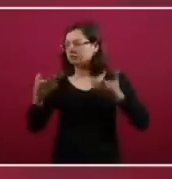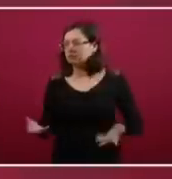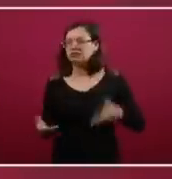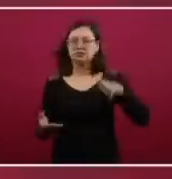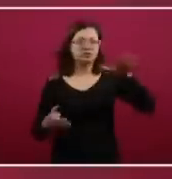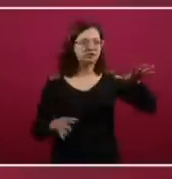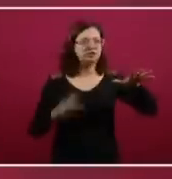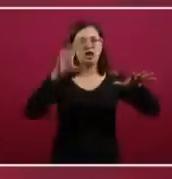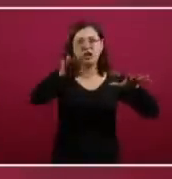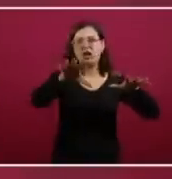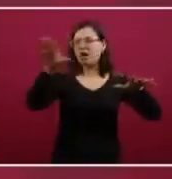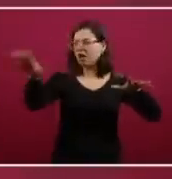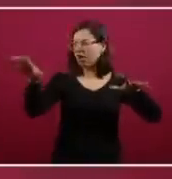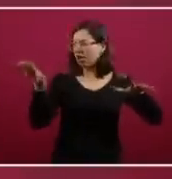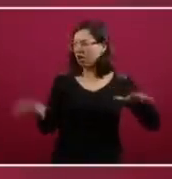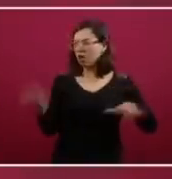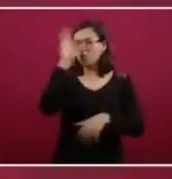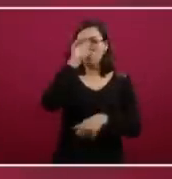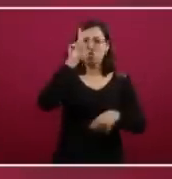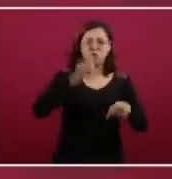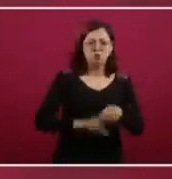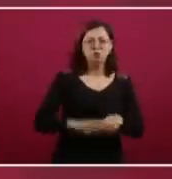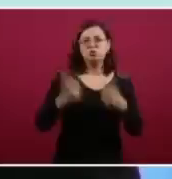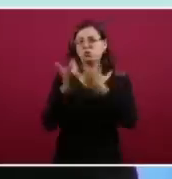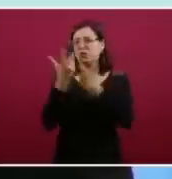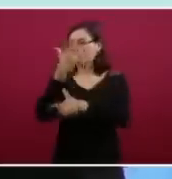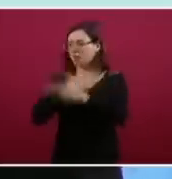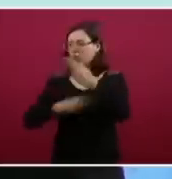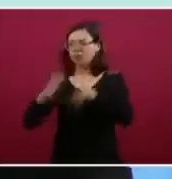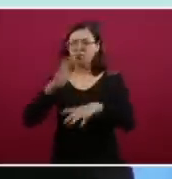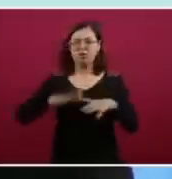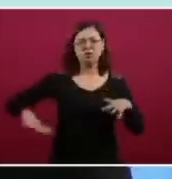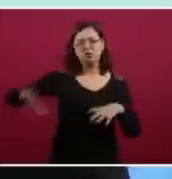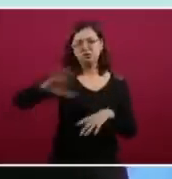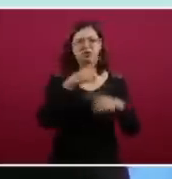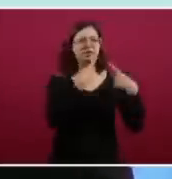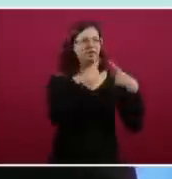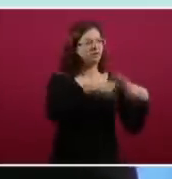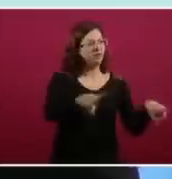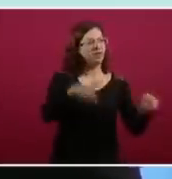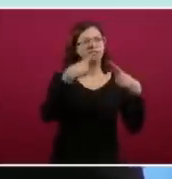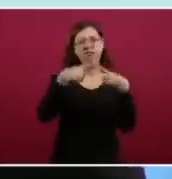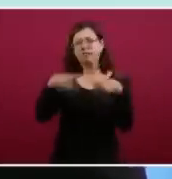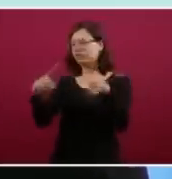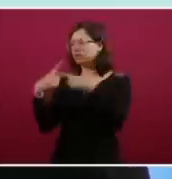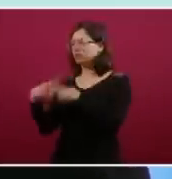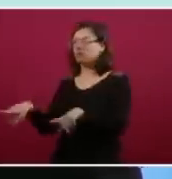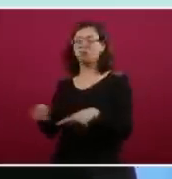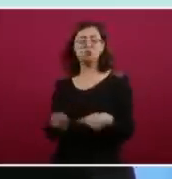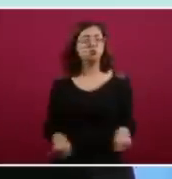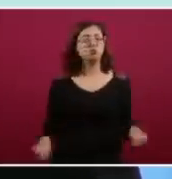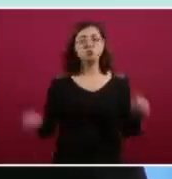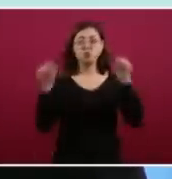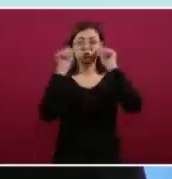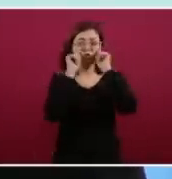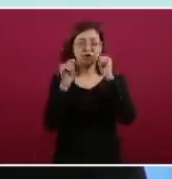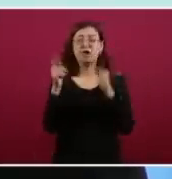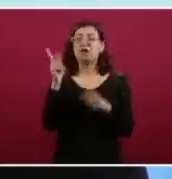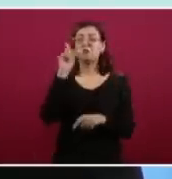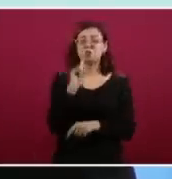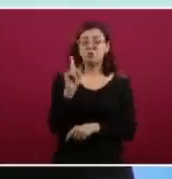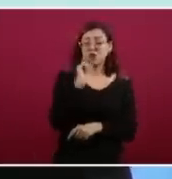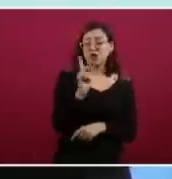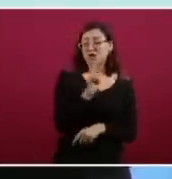territoriales, culturales, económicas o sociales que existen en nuestro país, las mujeres comparten una realidad